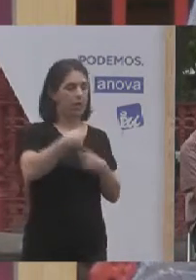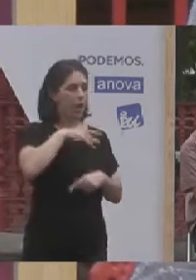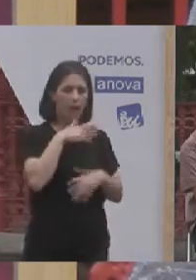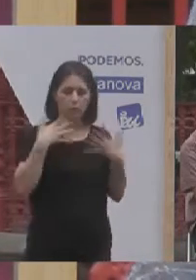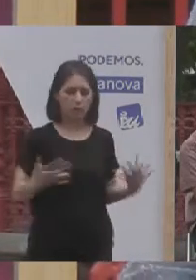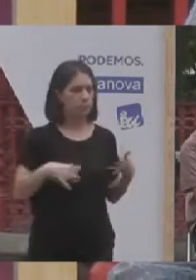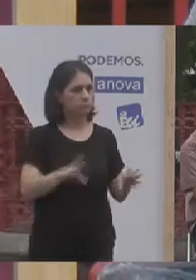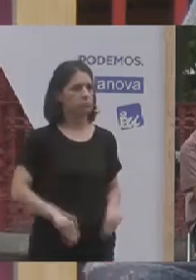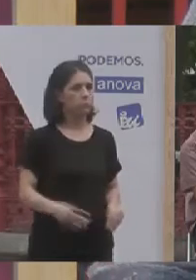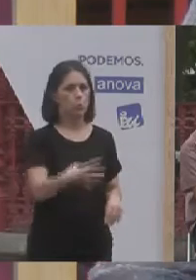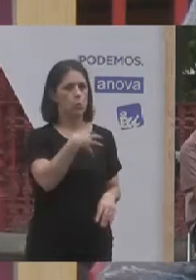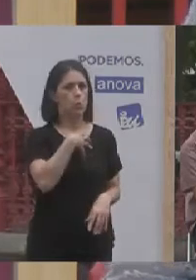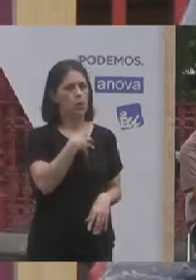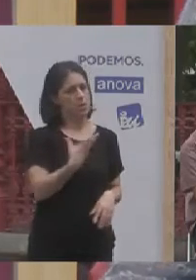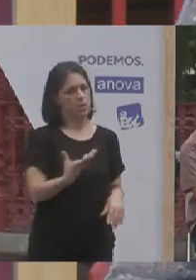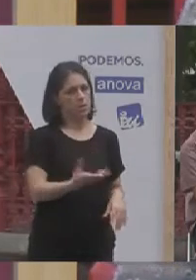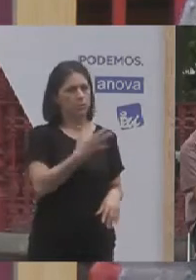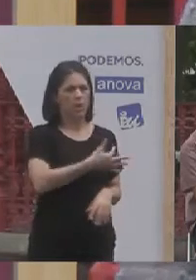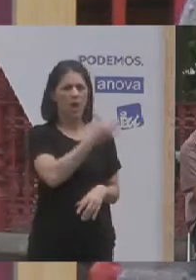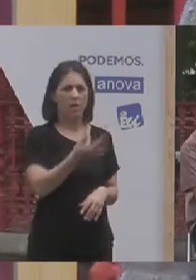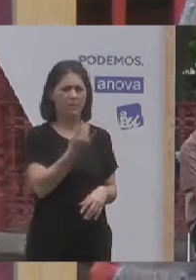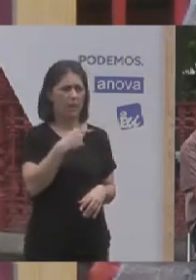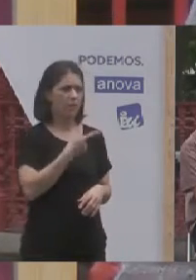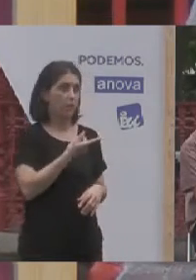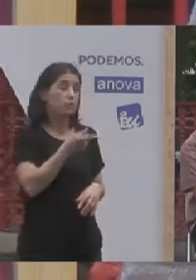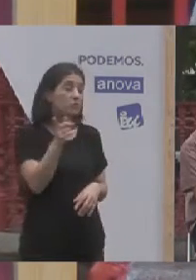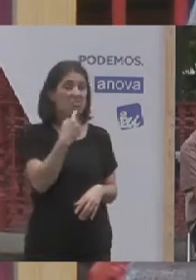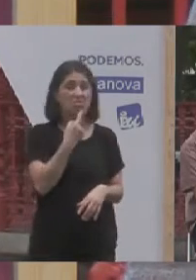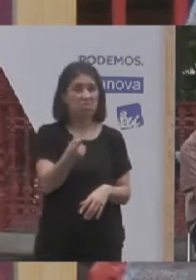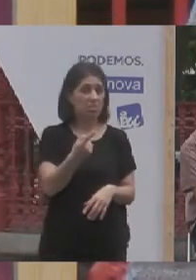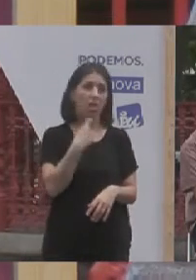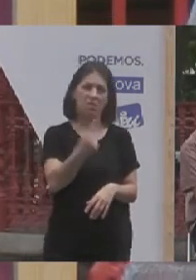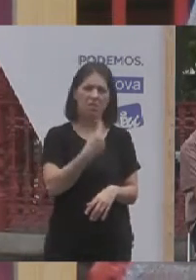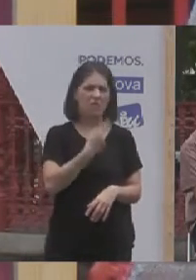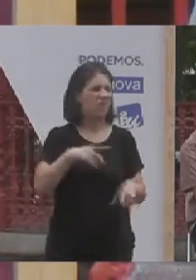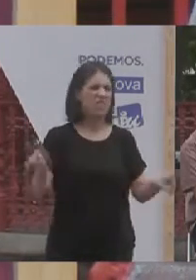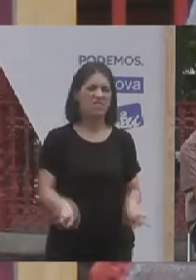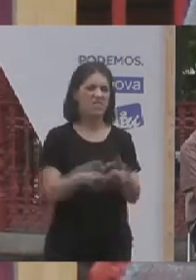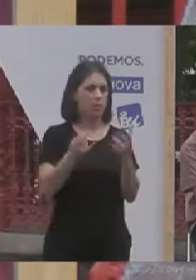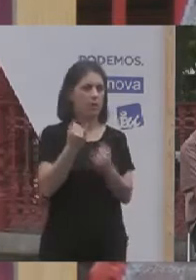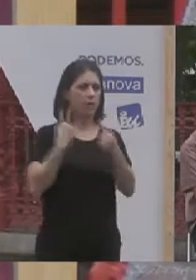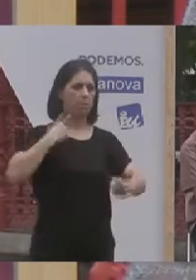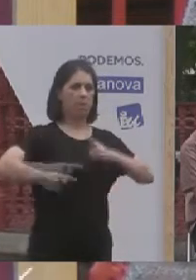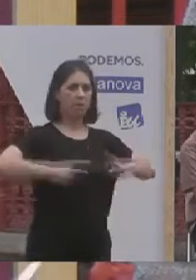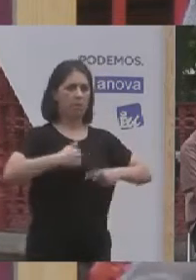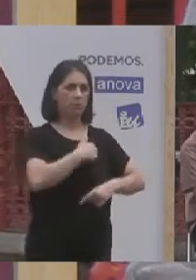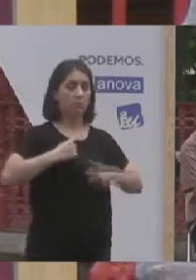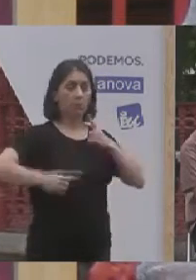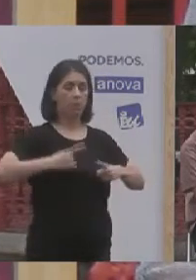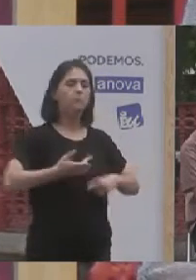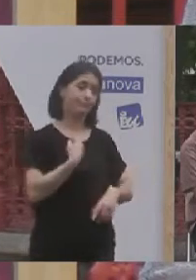tempos para uns políticos, porque por moito que eles digan que ser caciques, hai caciques